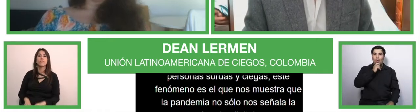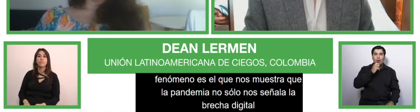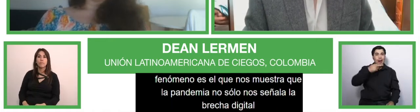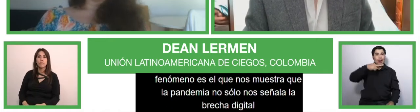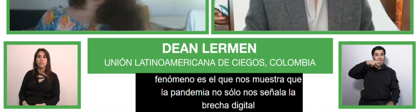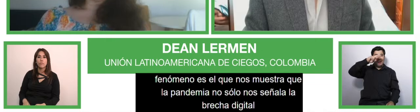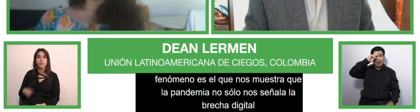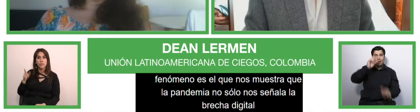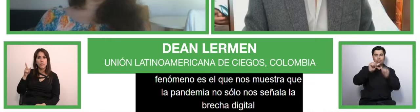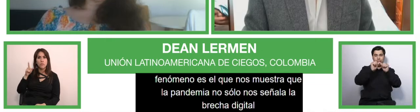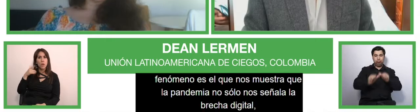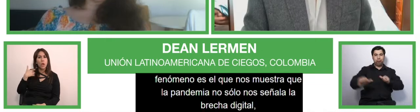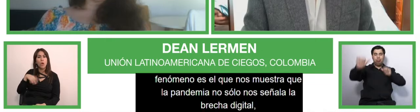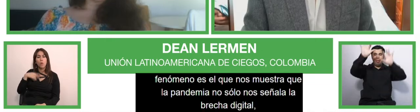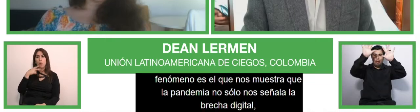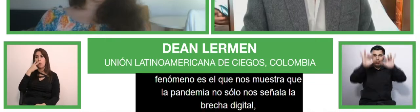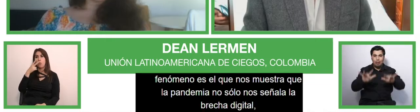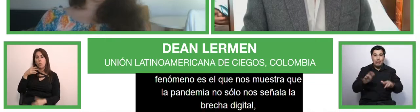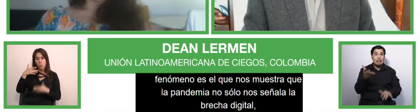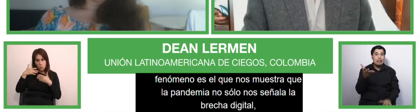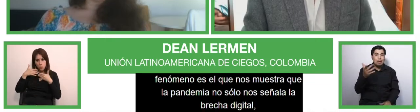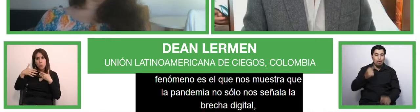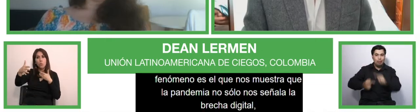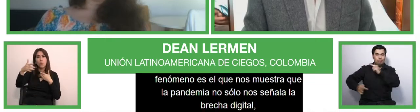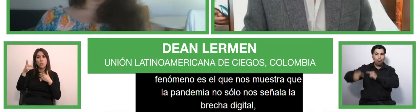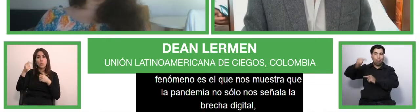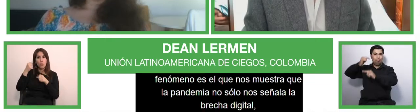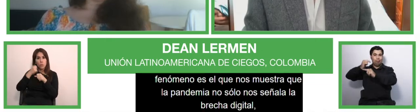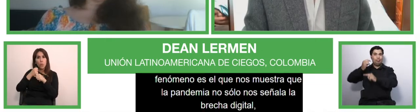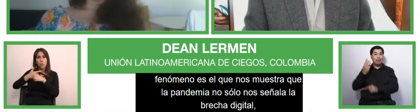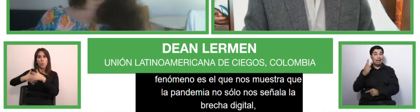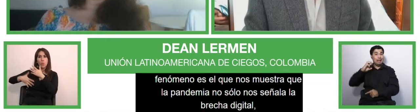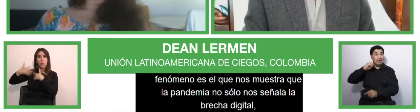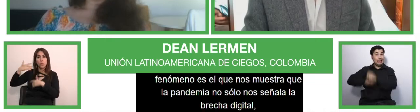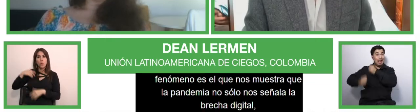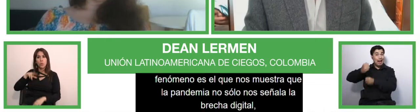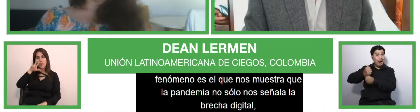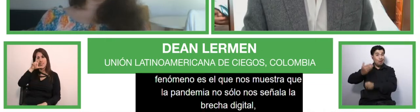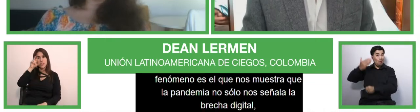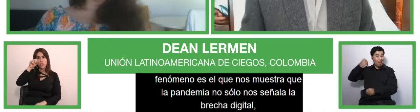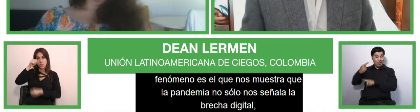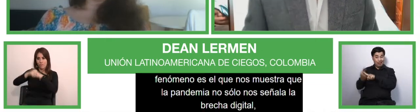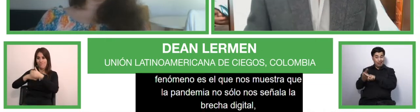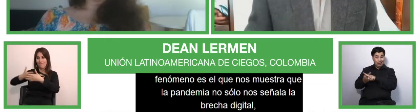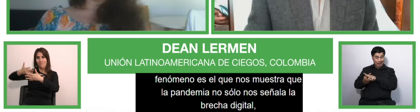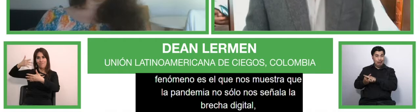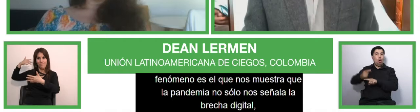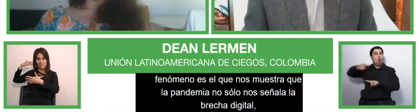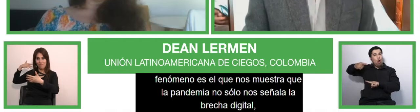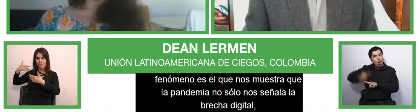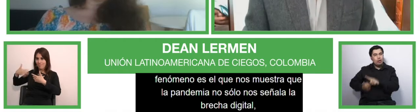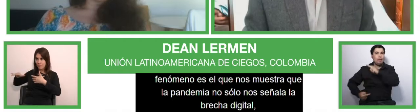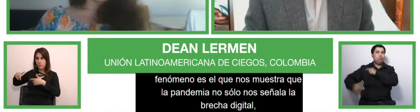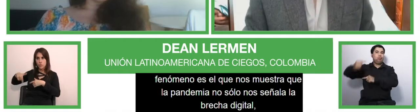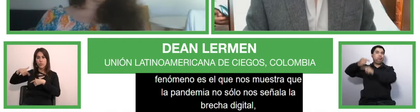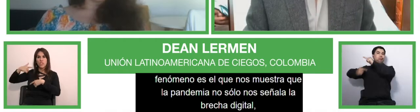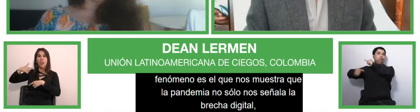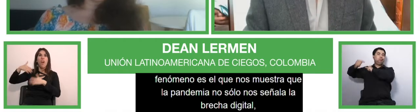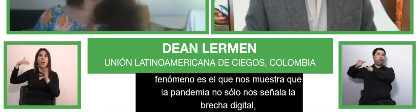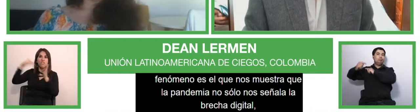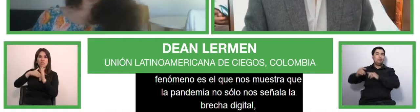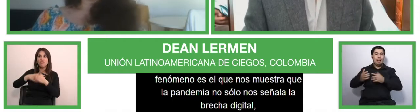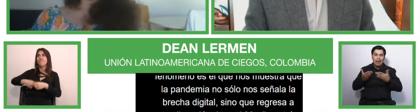nos regresa a una discusión casi de 30 años atrás. Ahora, esta